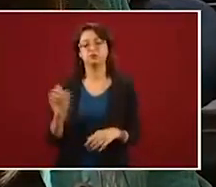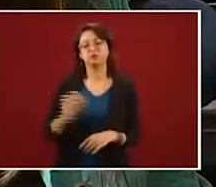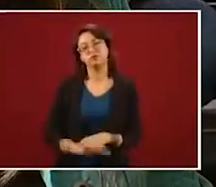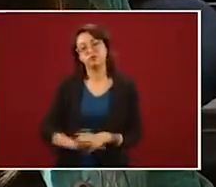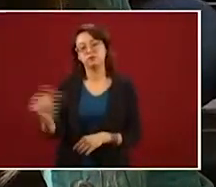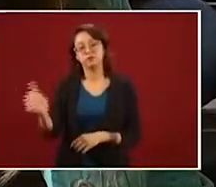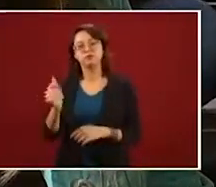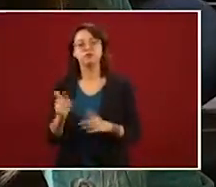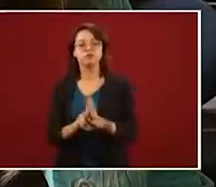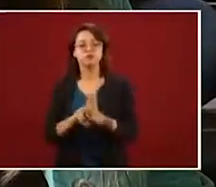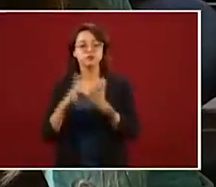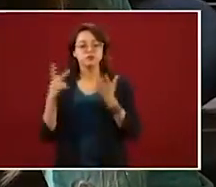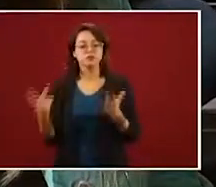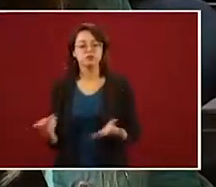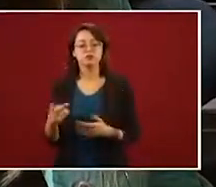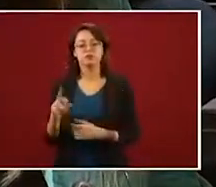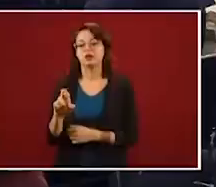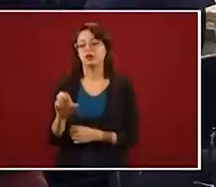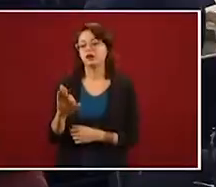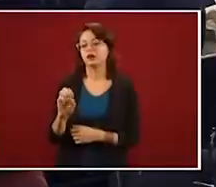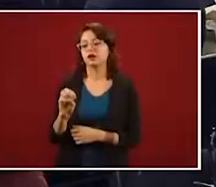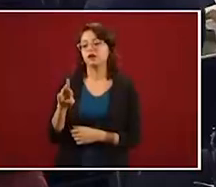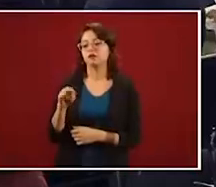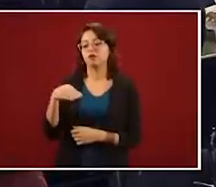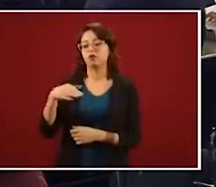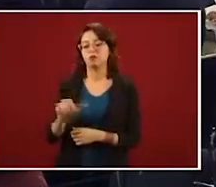medio, el Reforma.